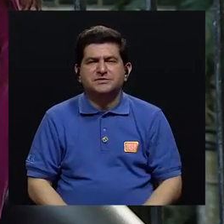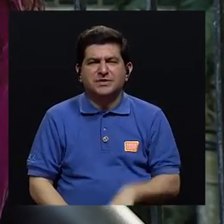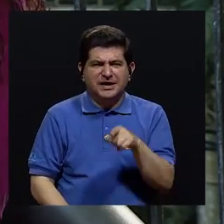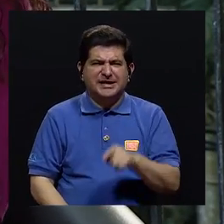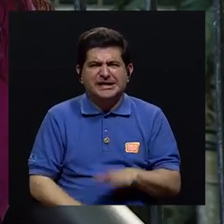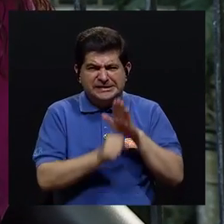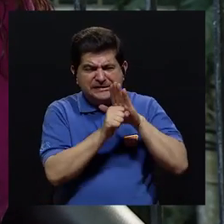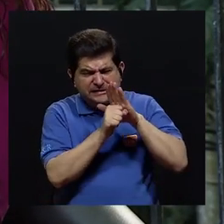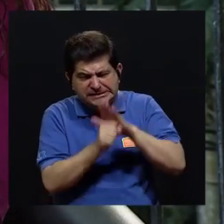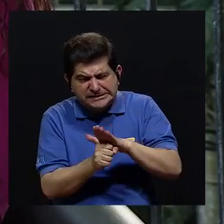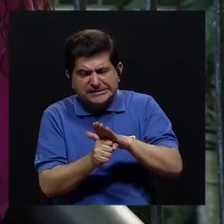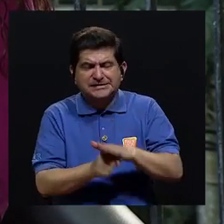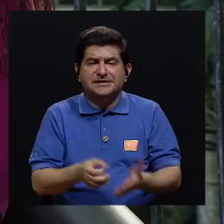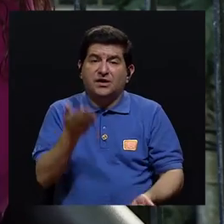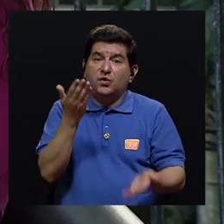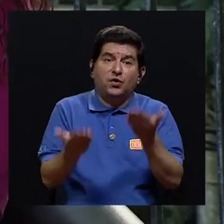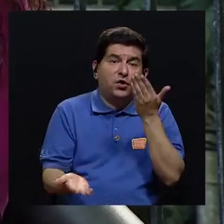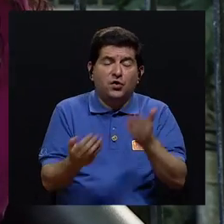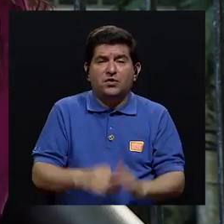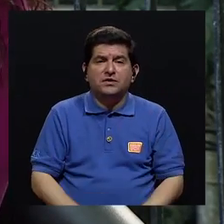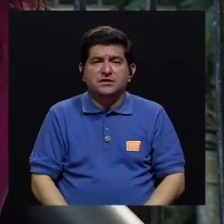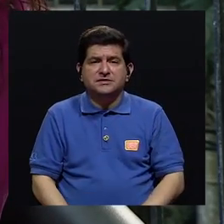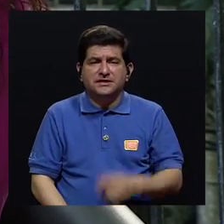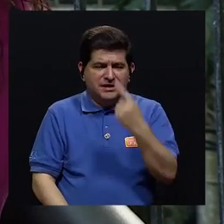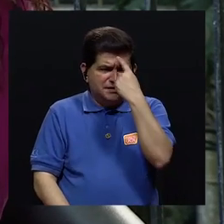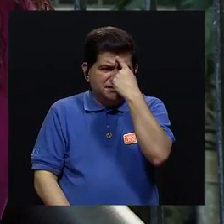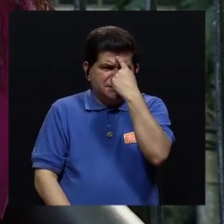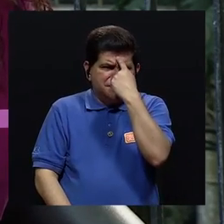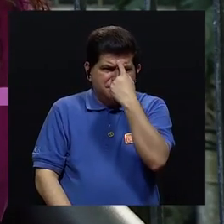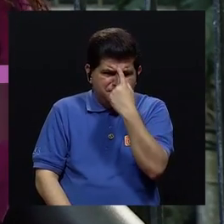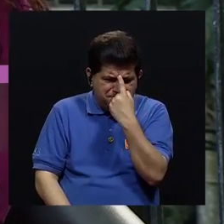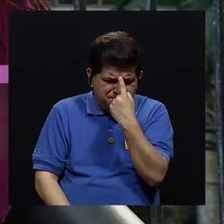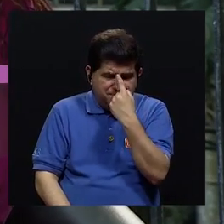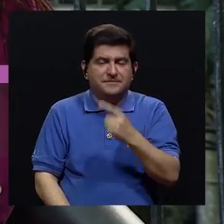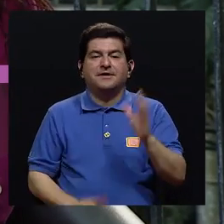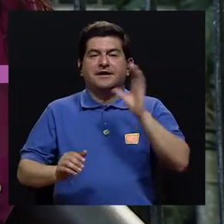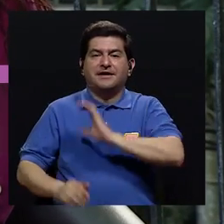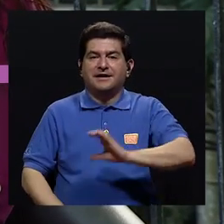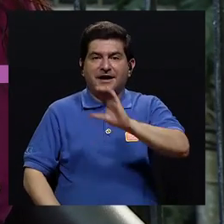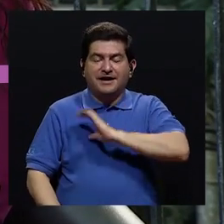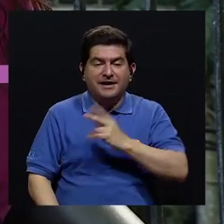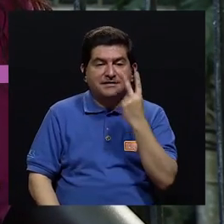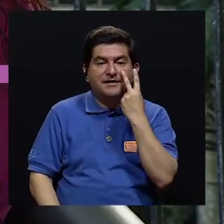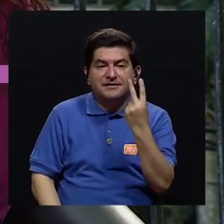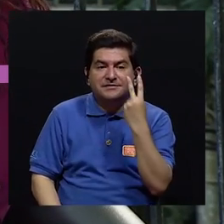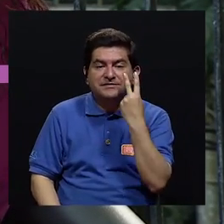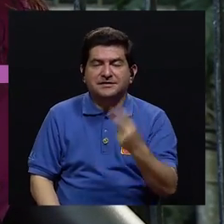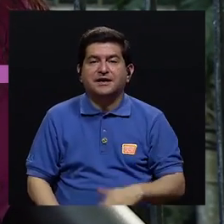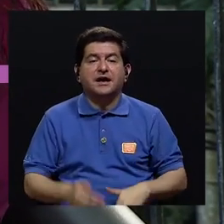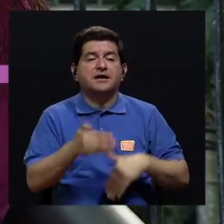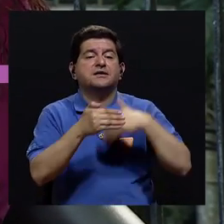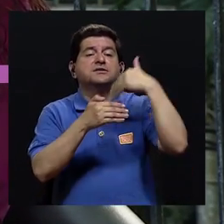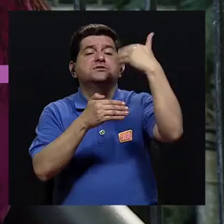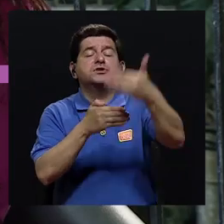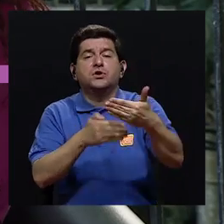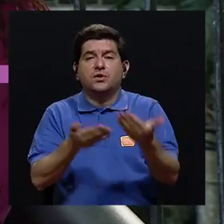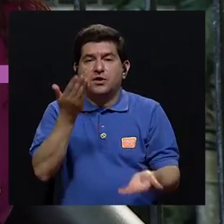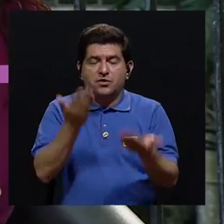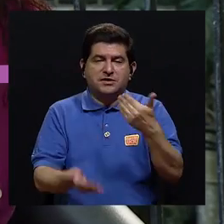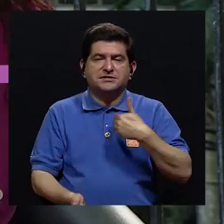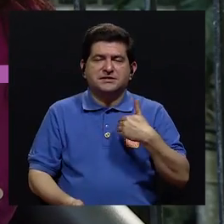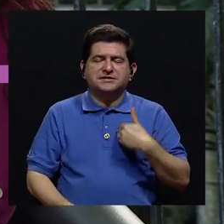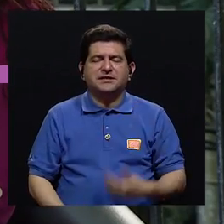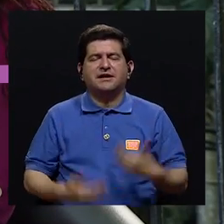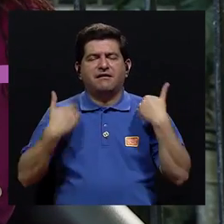se esfuerce un poquito más o que tenga que arrugar la frente, que son como las principales características que empezamos a ver, y al tiempo puedo